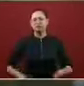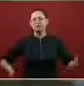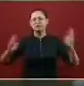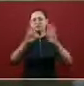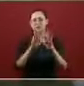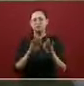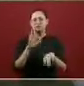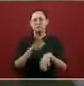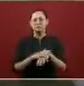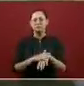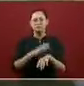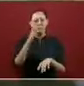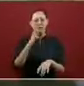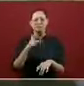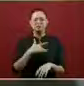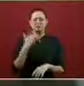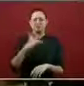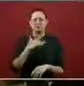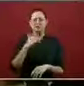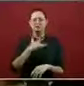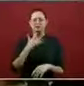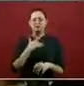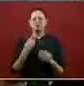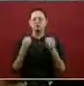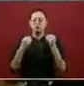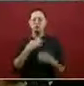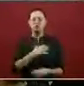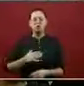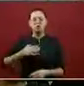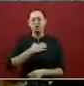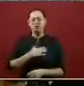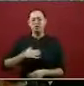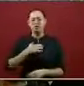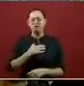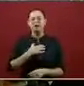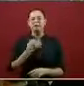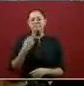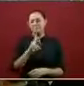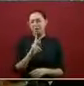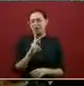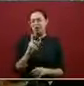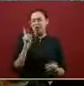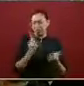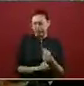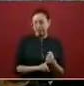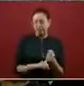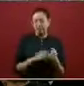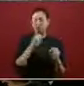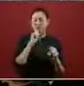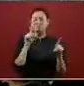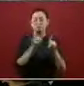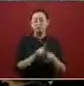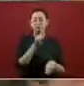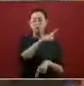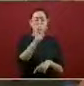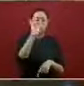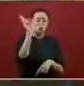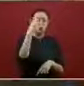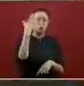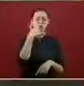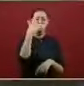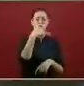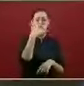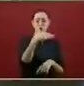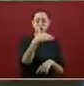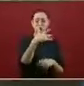y de lo cual estoy muy, muy entusiasmada, ¿se encuentra contemplado el hecho de acabar con la corrupción